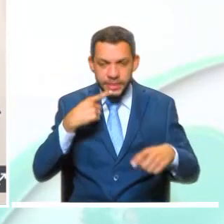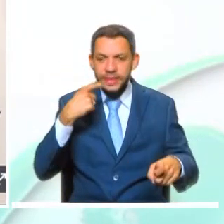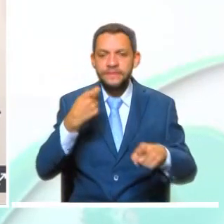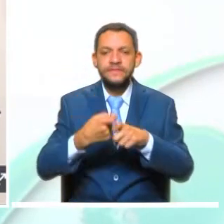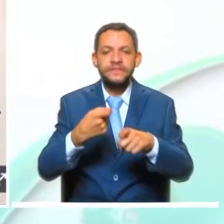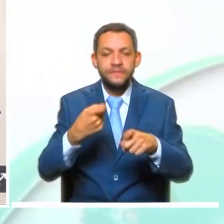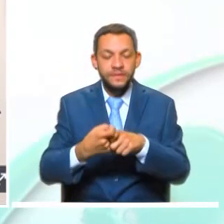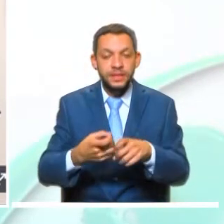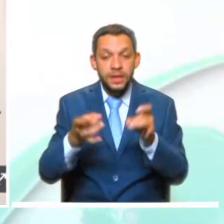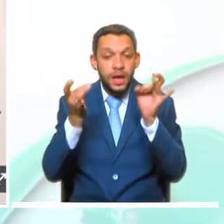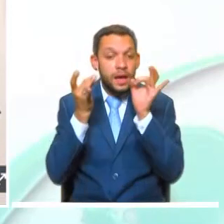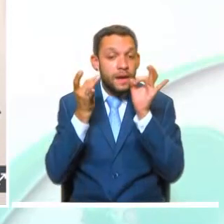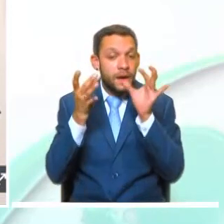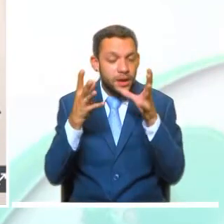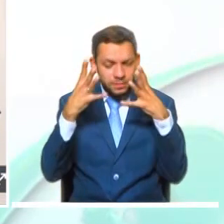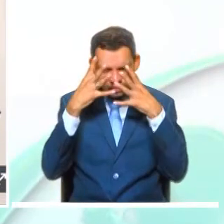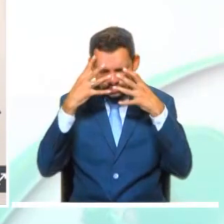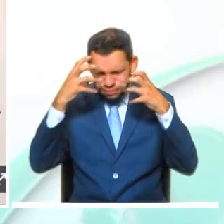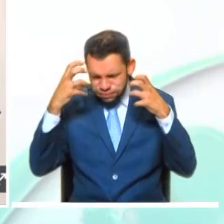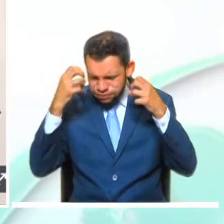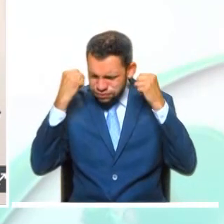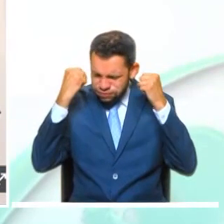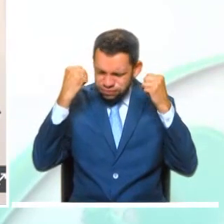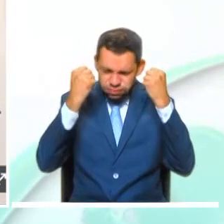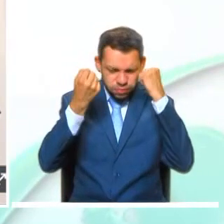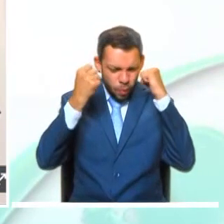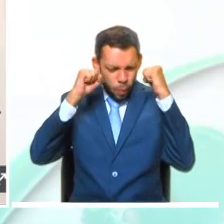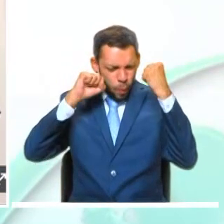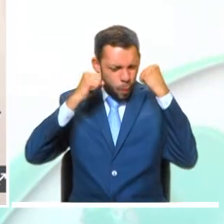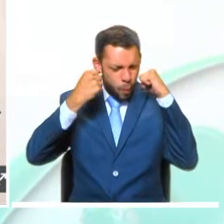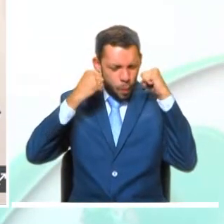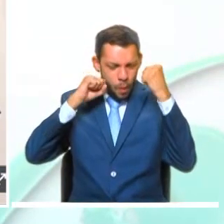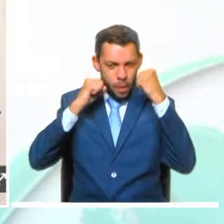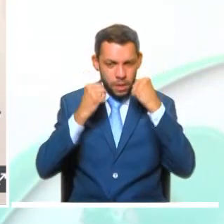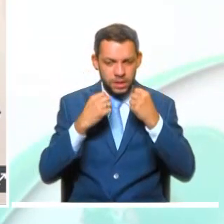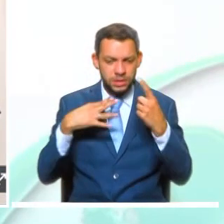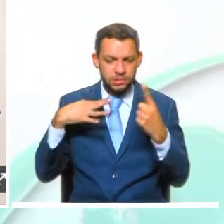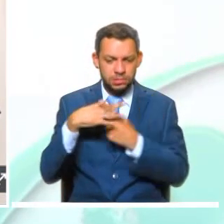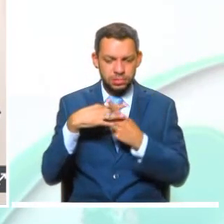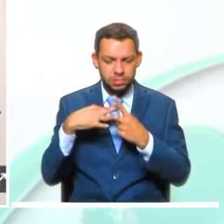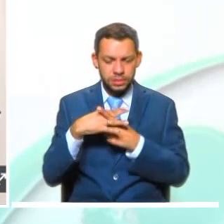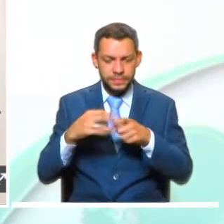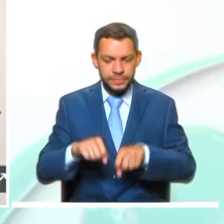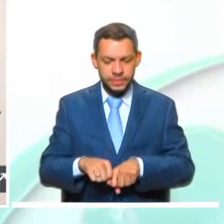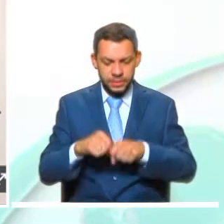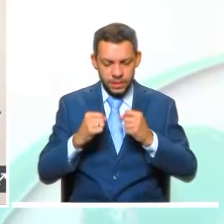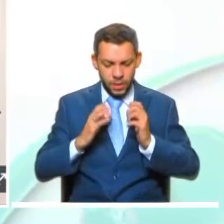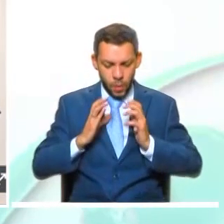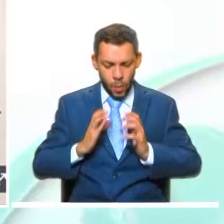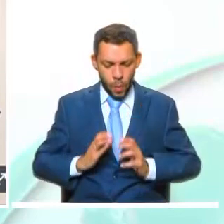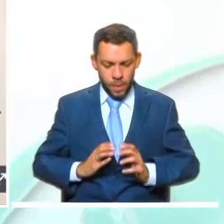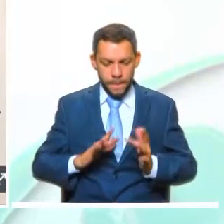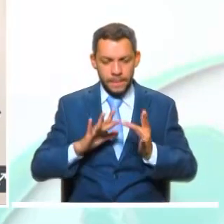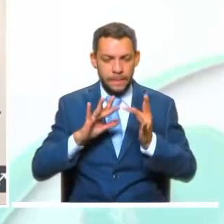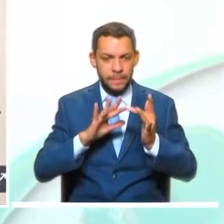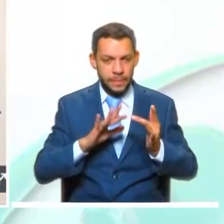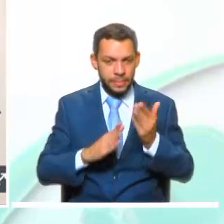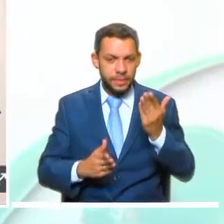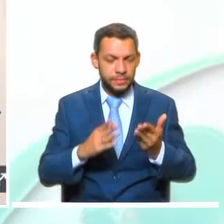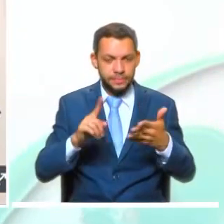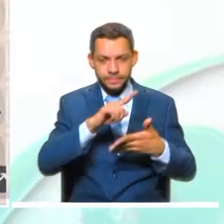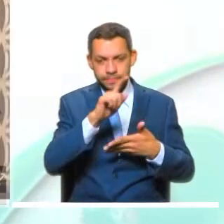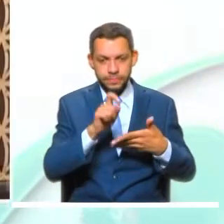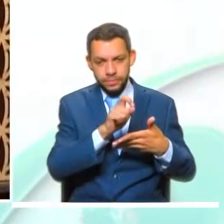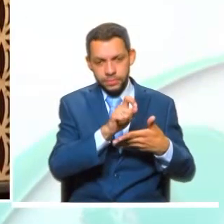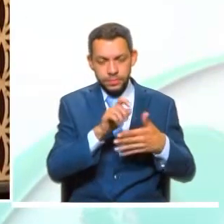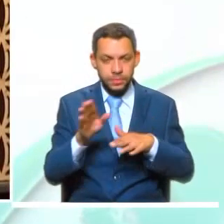cuento como nos altera como nos el cortisol deteriora todo entonces habría que mirar todas las interrogantes mayor a